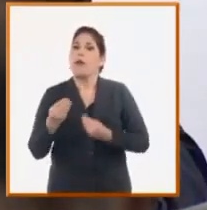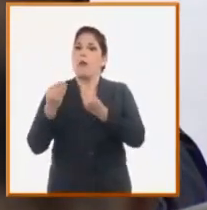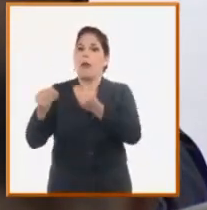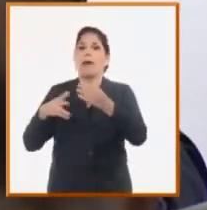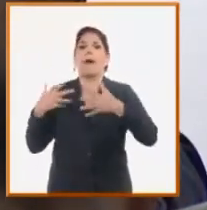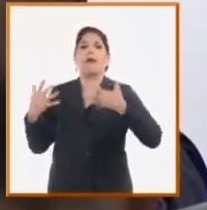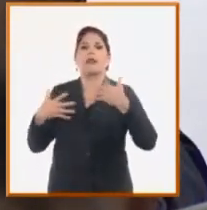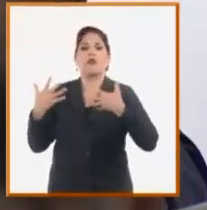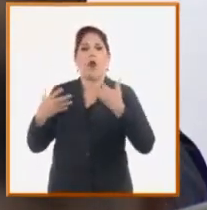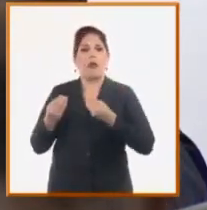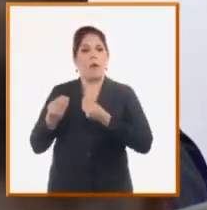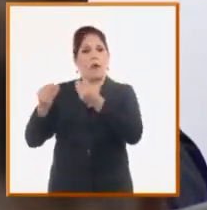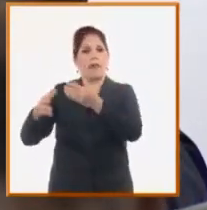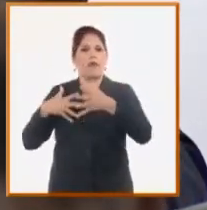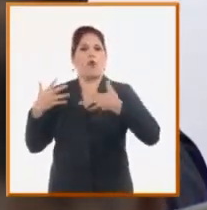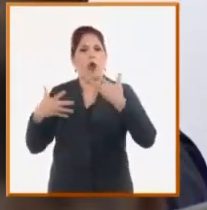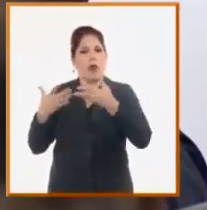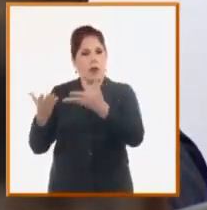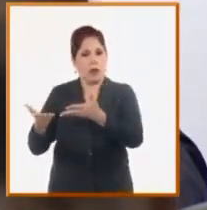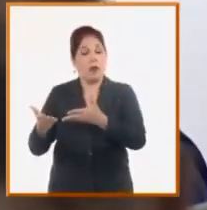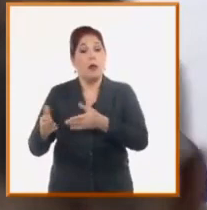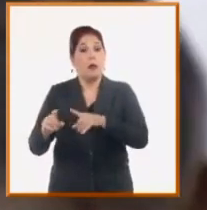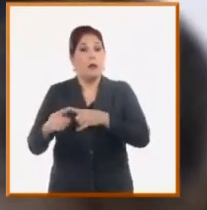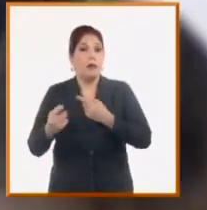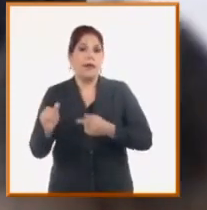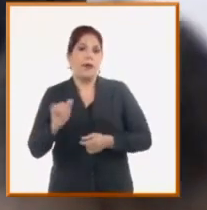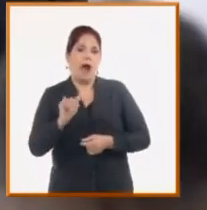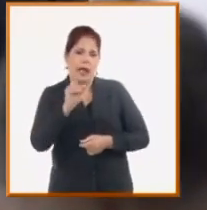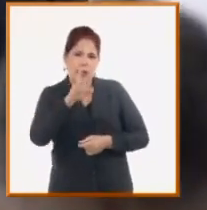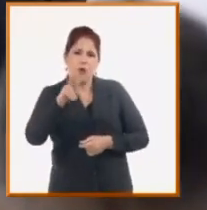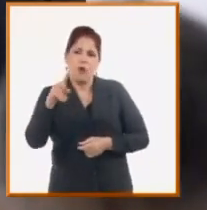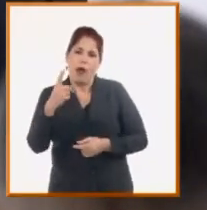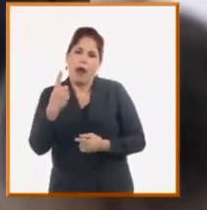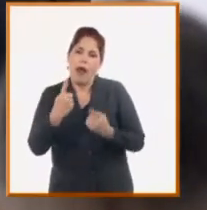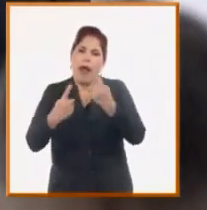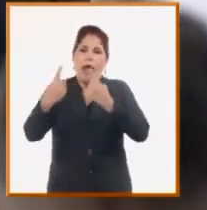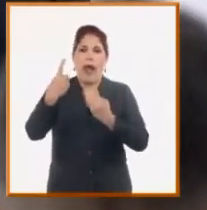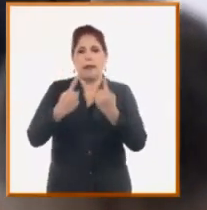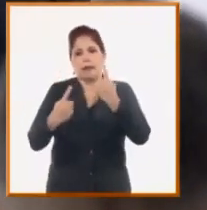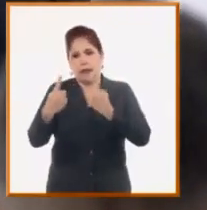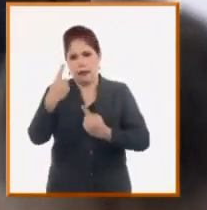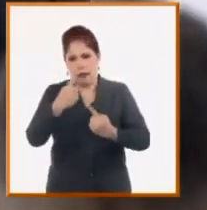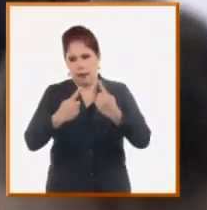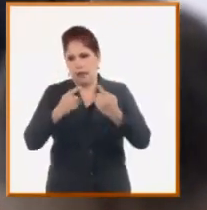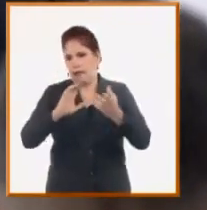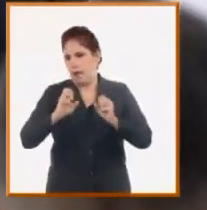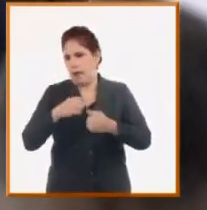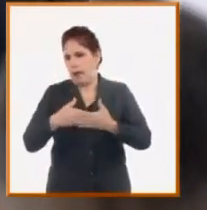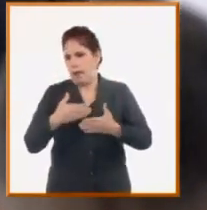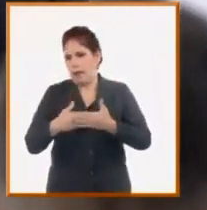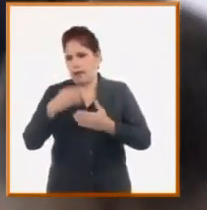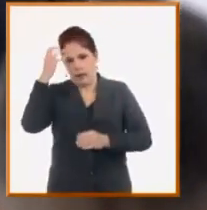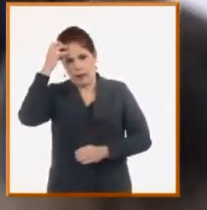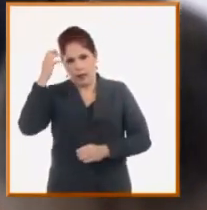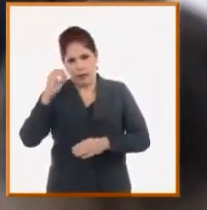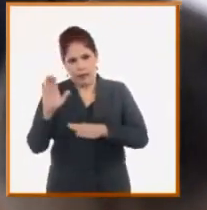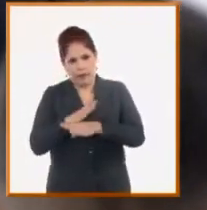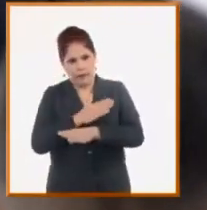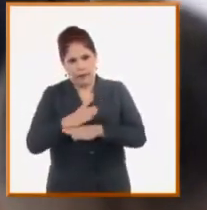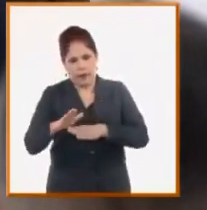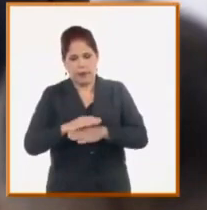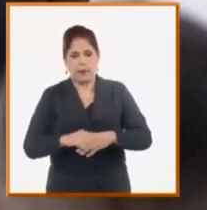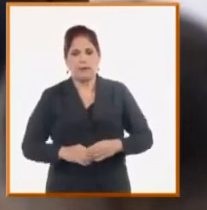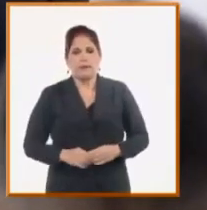en detrimento de la otra, pero sí buscando más eficiencia en el sistema empresarial estatal a partir